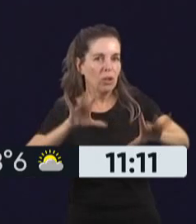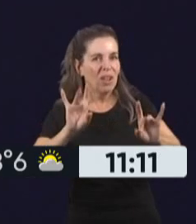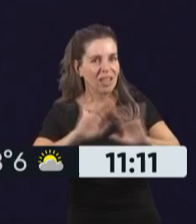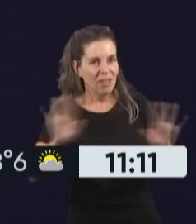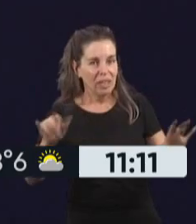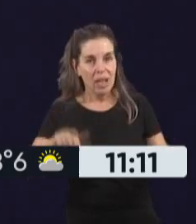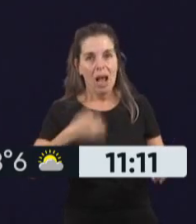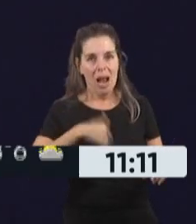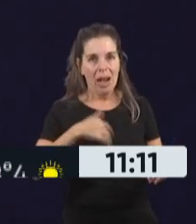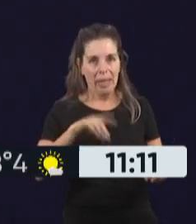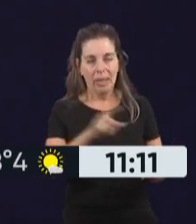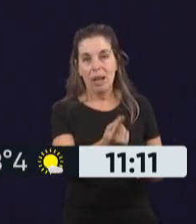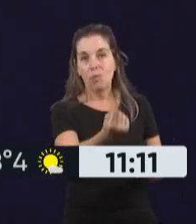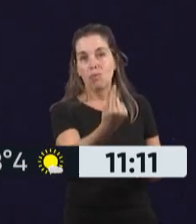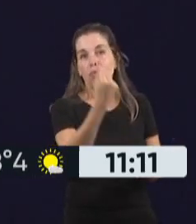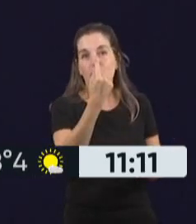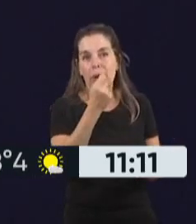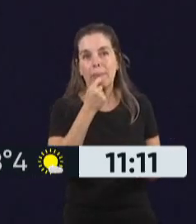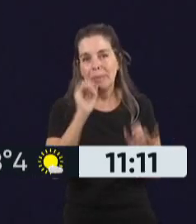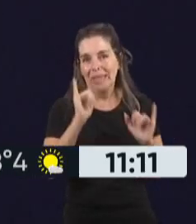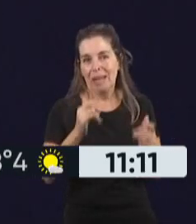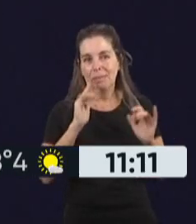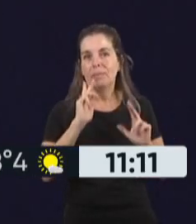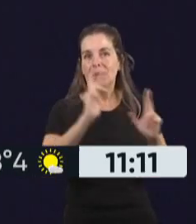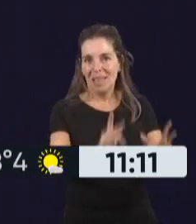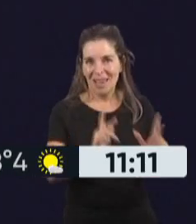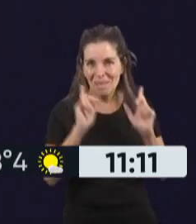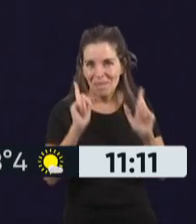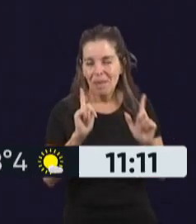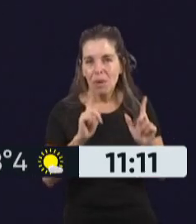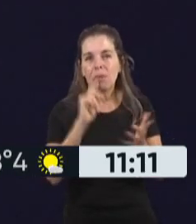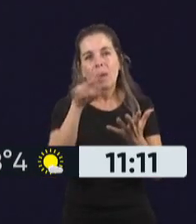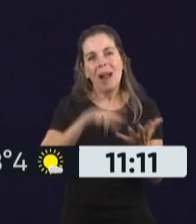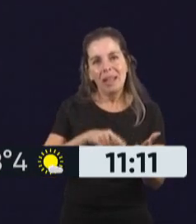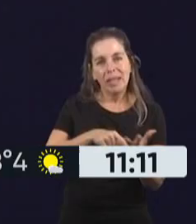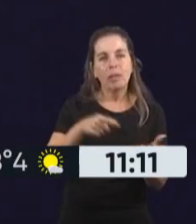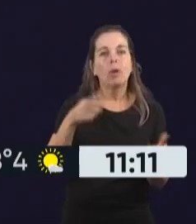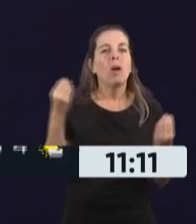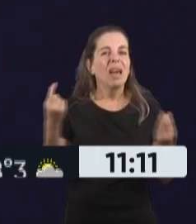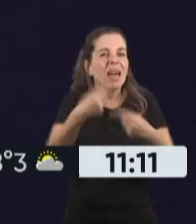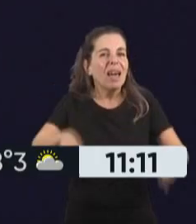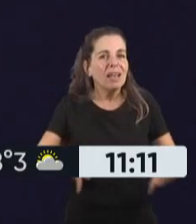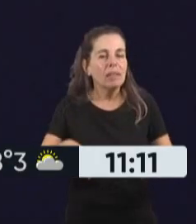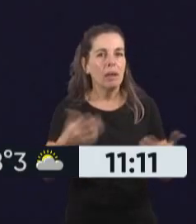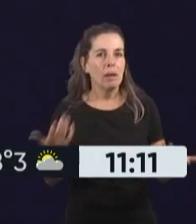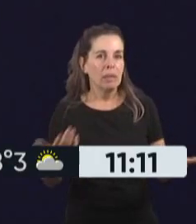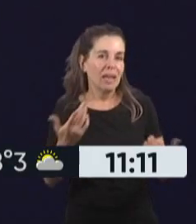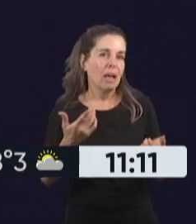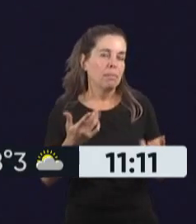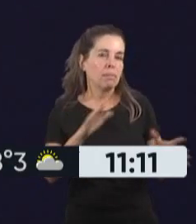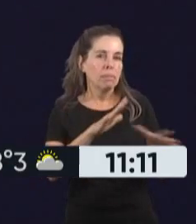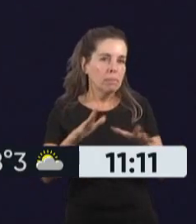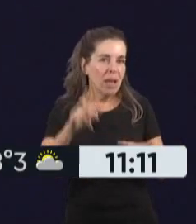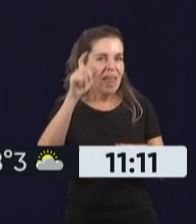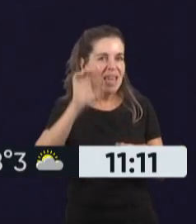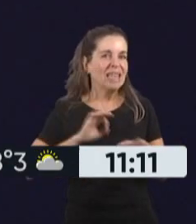Argentina, una es la que te nombré precisamente en la primera parte de mi introducción, que está más de una década